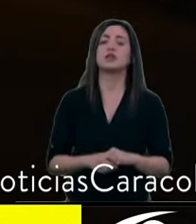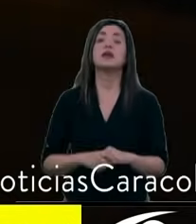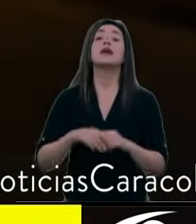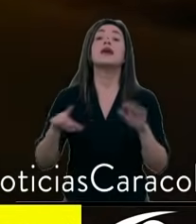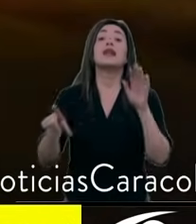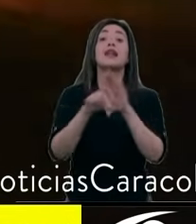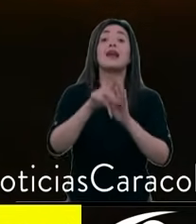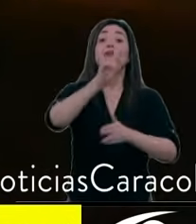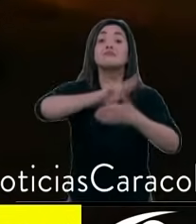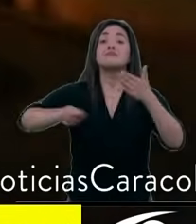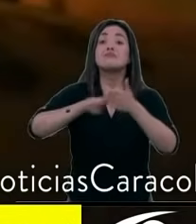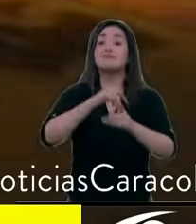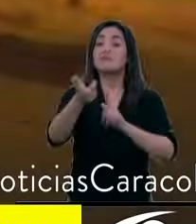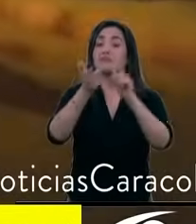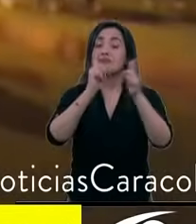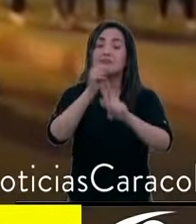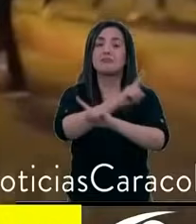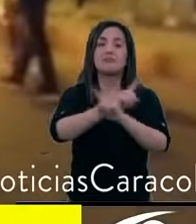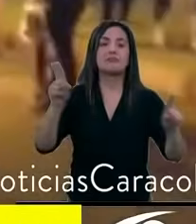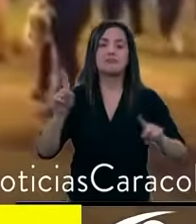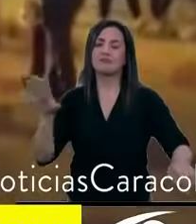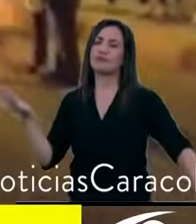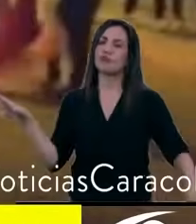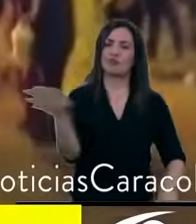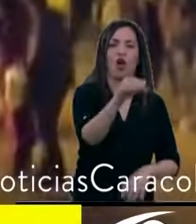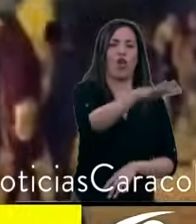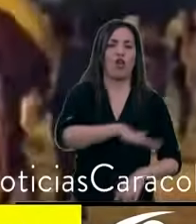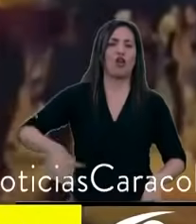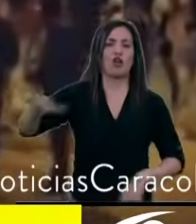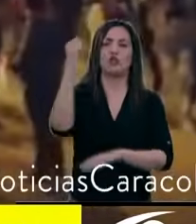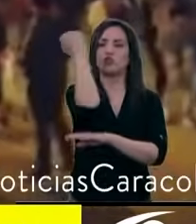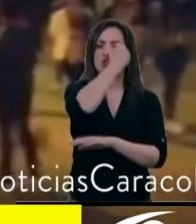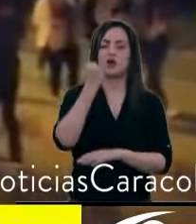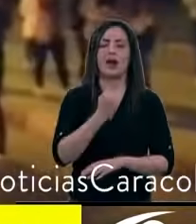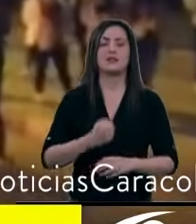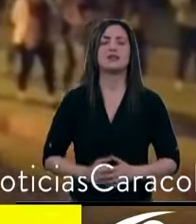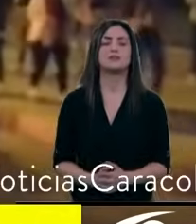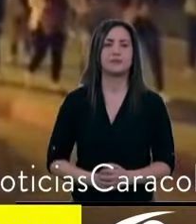ley seca generalizada en todo el municipio de Soacha.